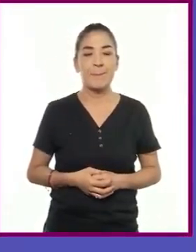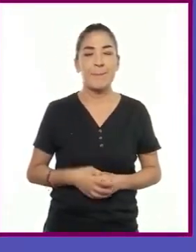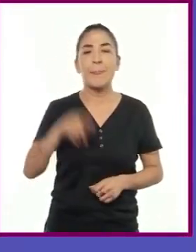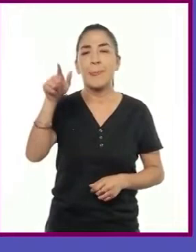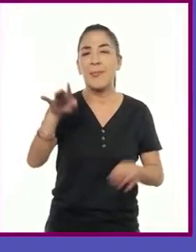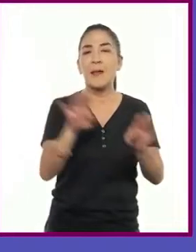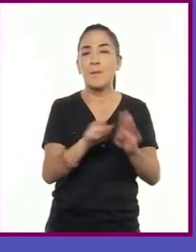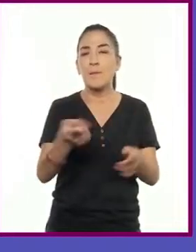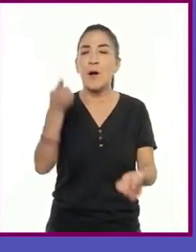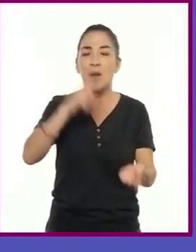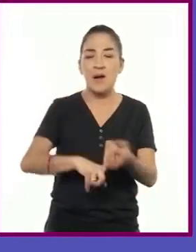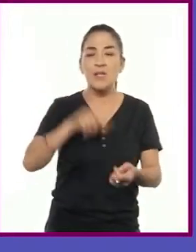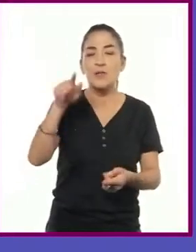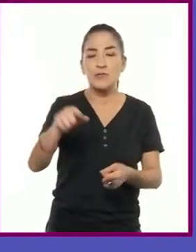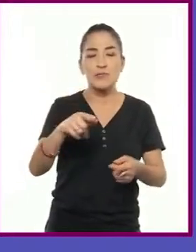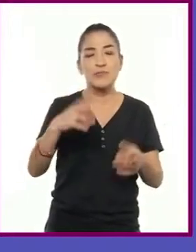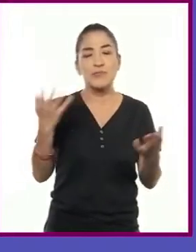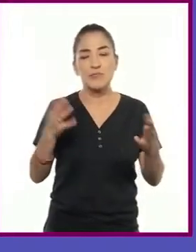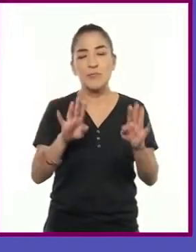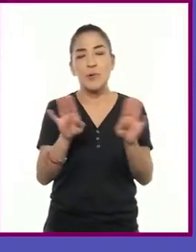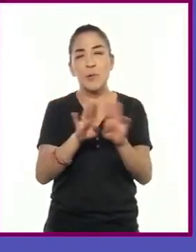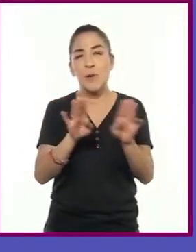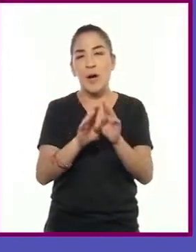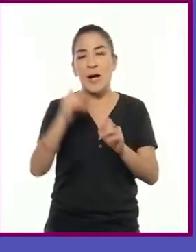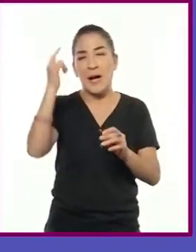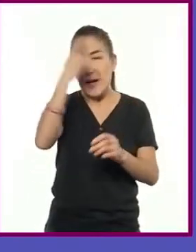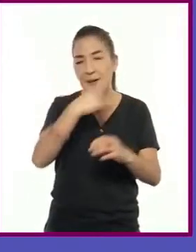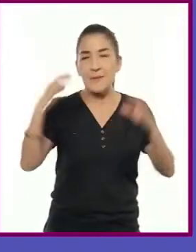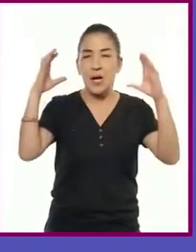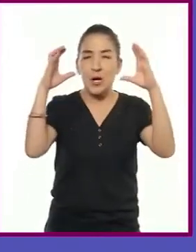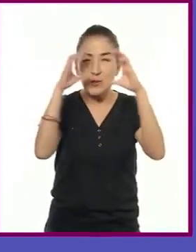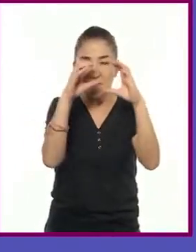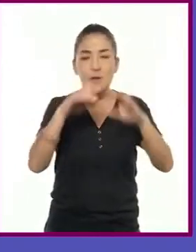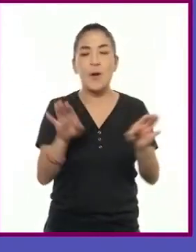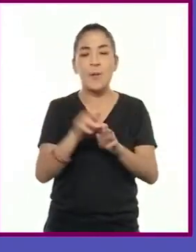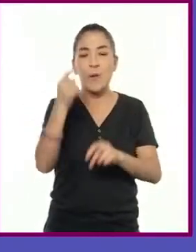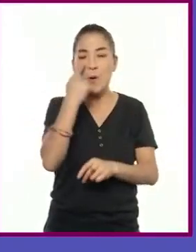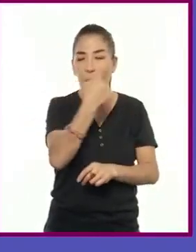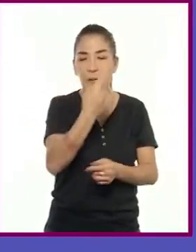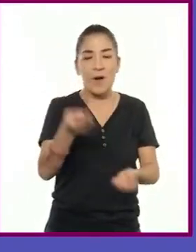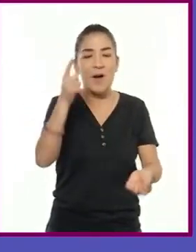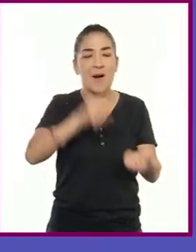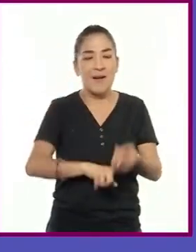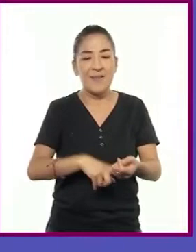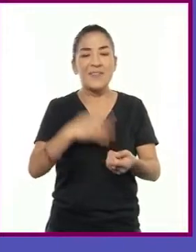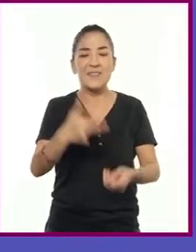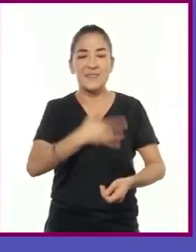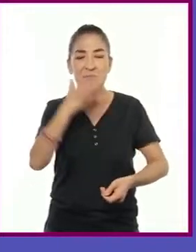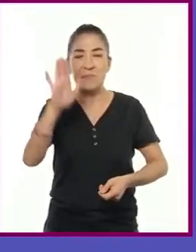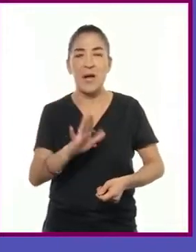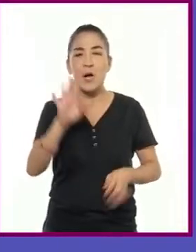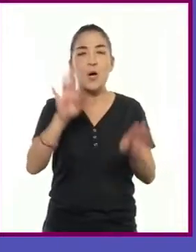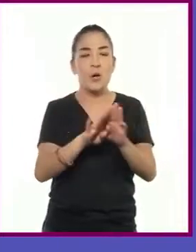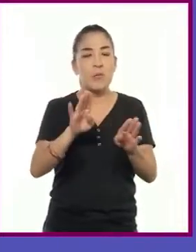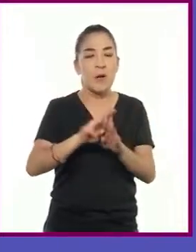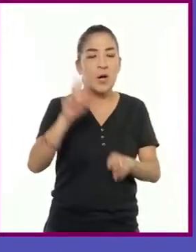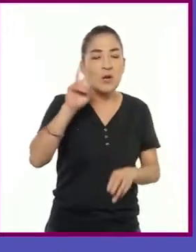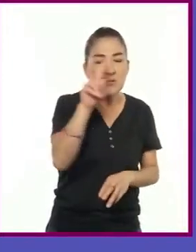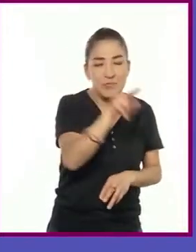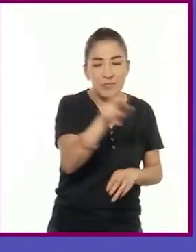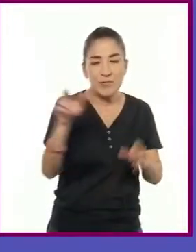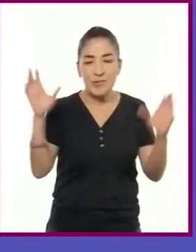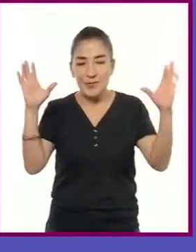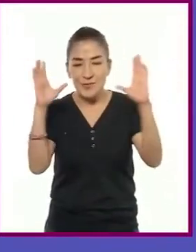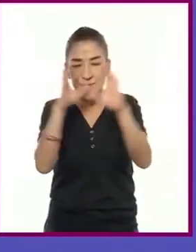largo solo en el talle, una cabeza pequeña, los ojos avecindados en el cogote, que parecía que miraba por cuévanos,